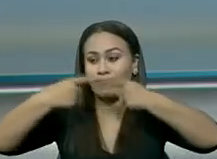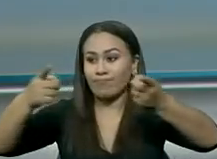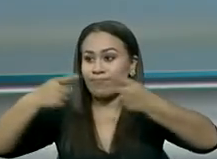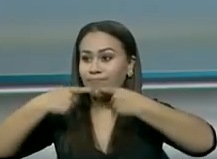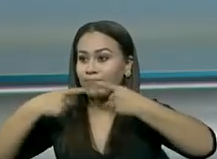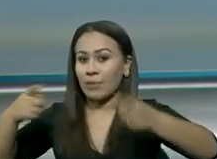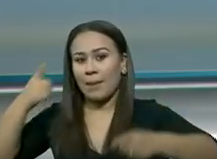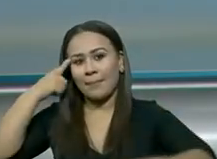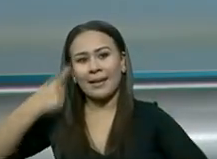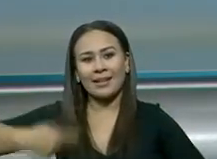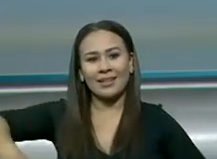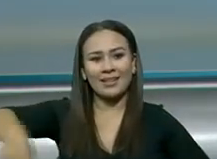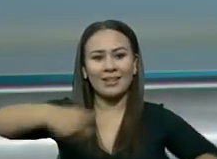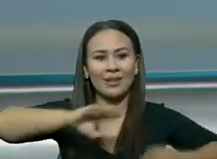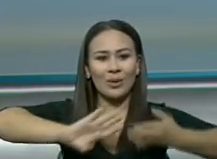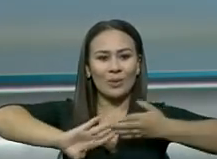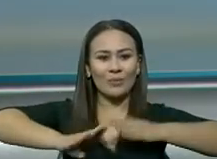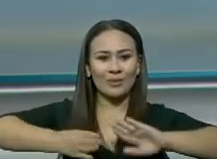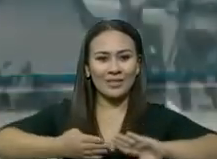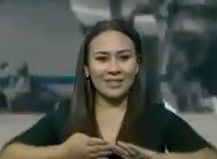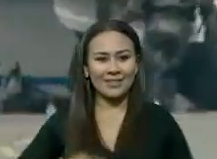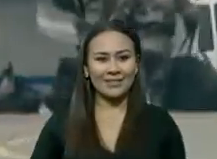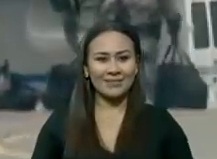la comunidad.